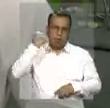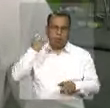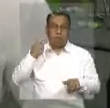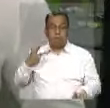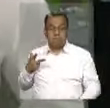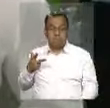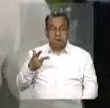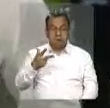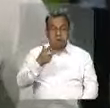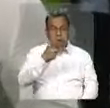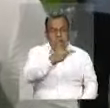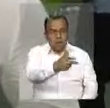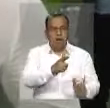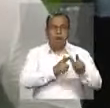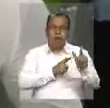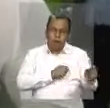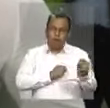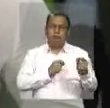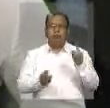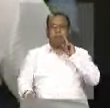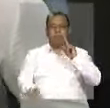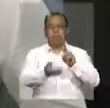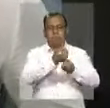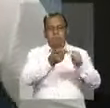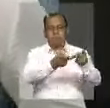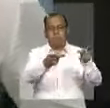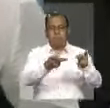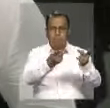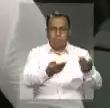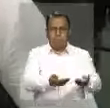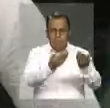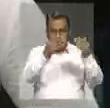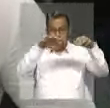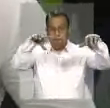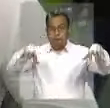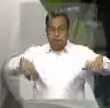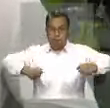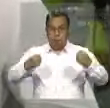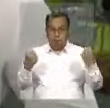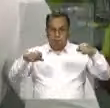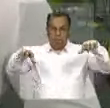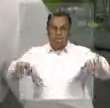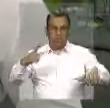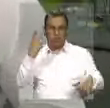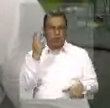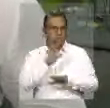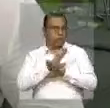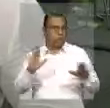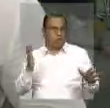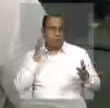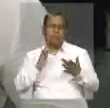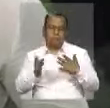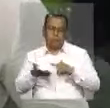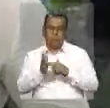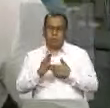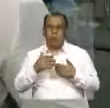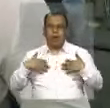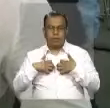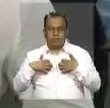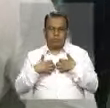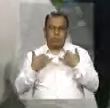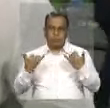unas distancias largas hasta encontrar plantas de beneficio, como por ejemplo las de acá de Bogotá, para que los animales sean